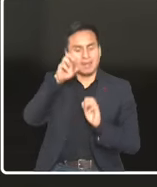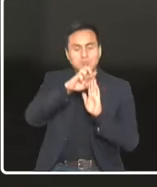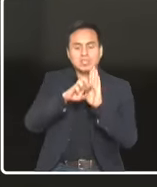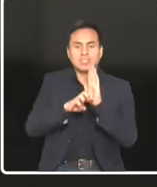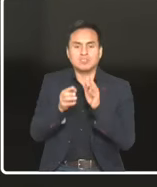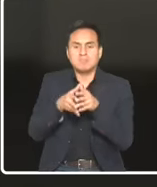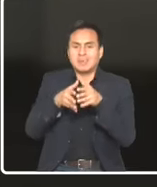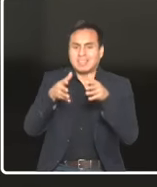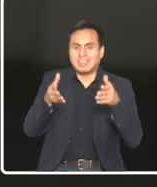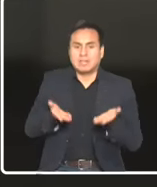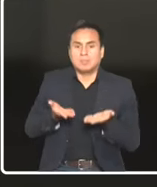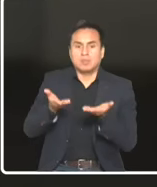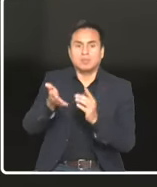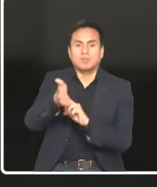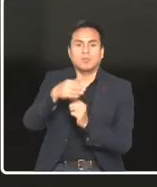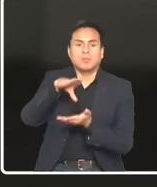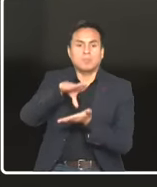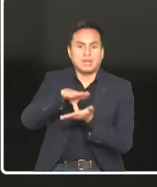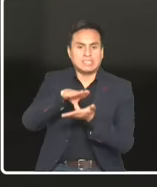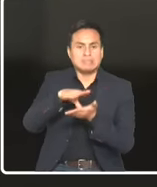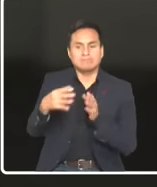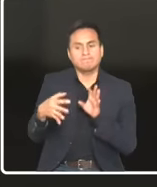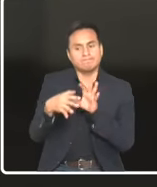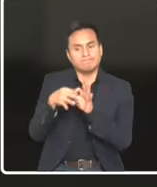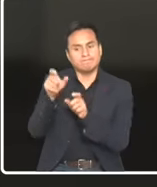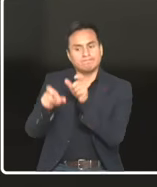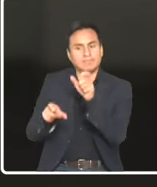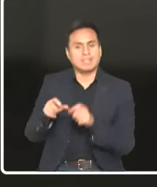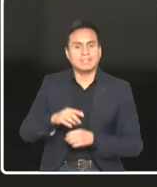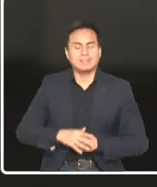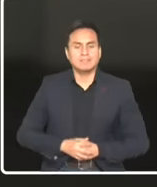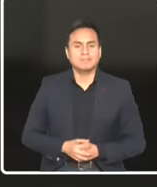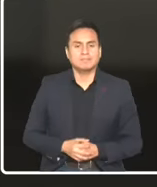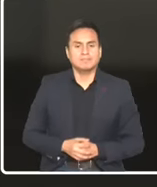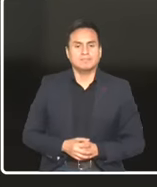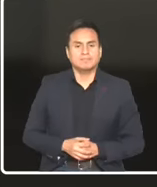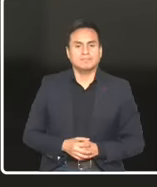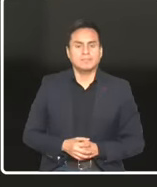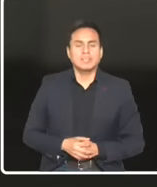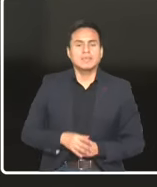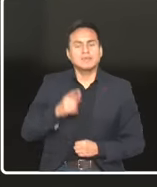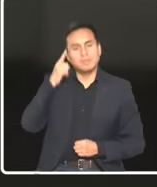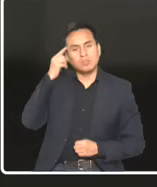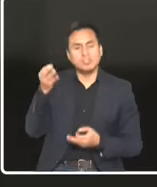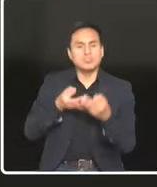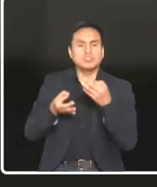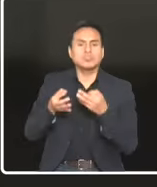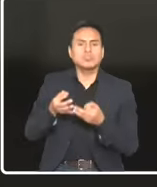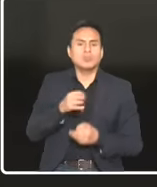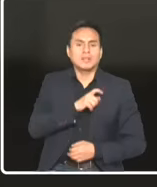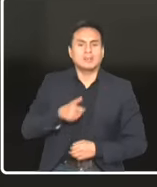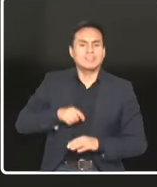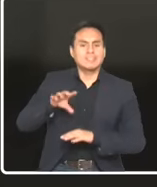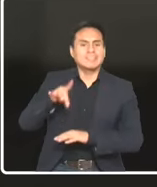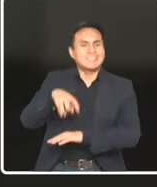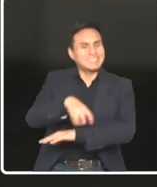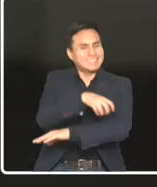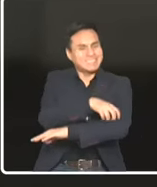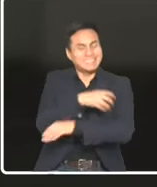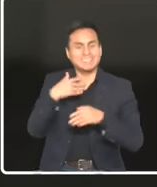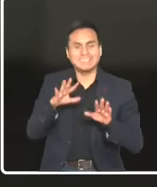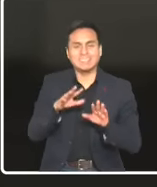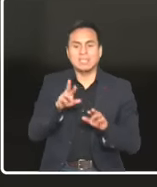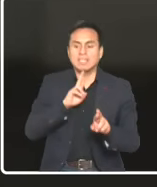proyectos más grandes para nuestro país y que le hagan sentido a la gente pero como hubieran dicho todos los gobernadores electos una vez